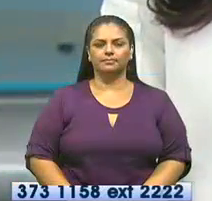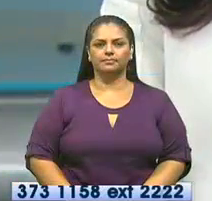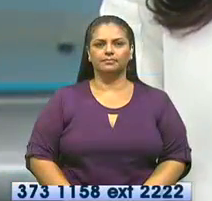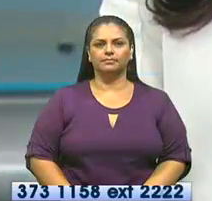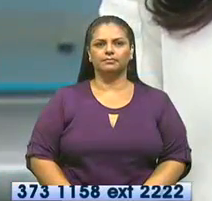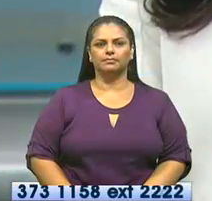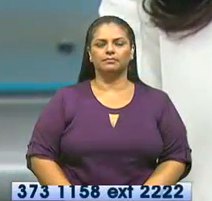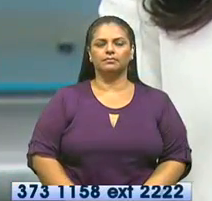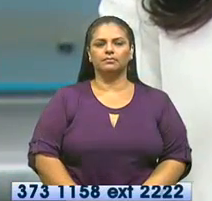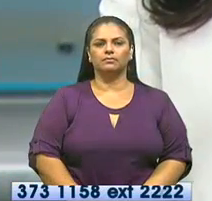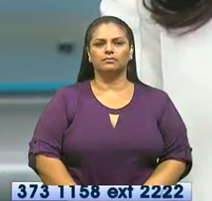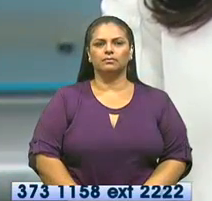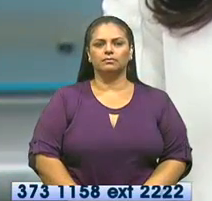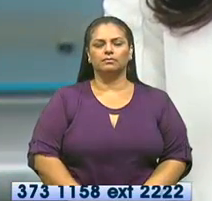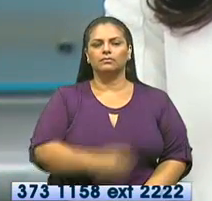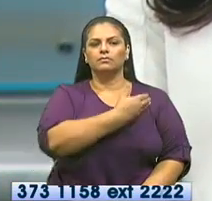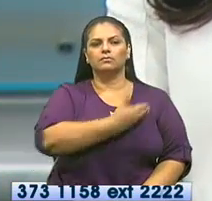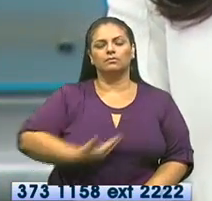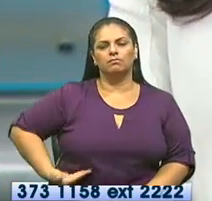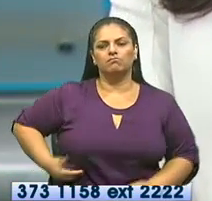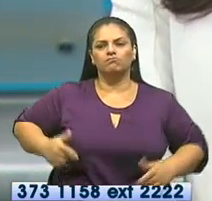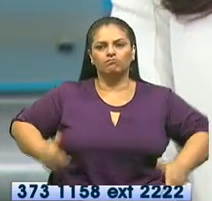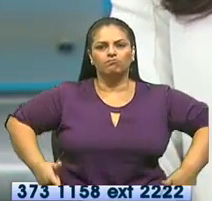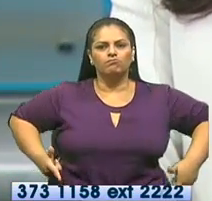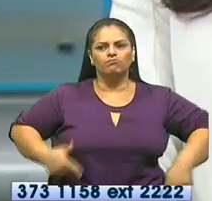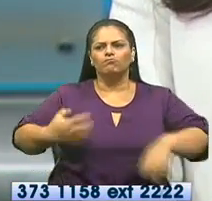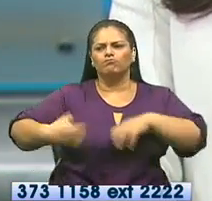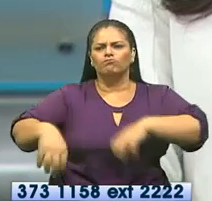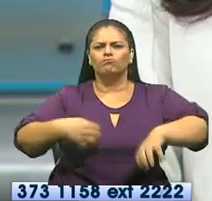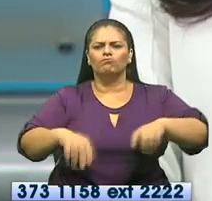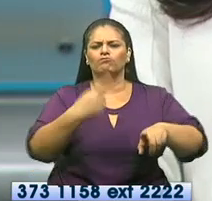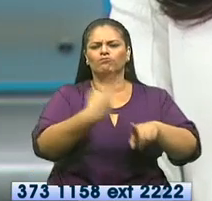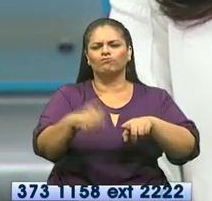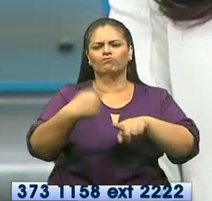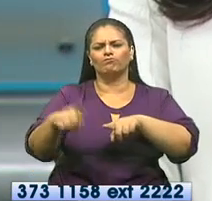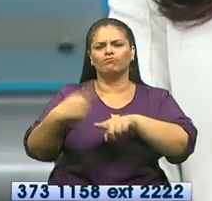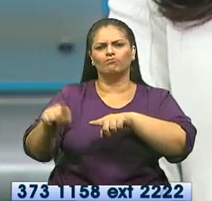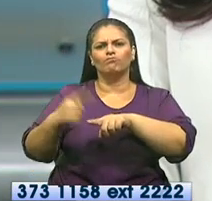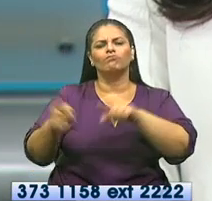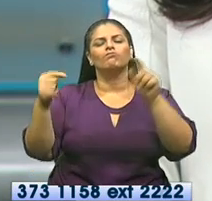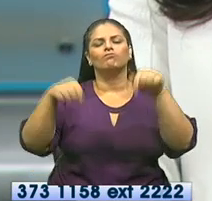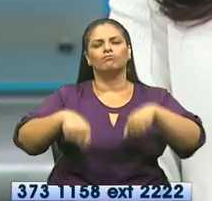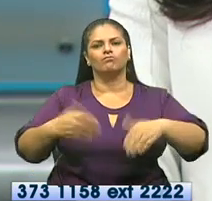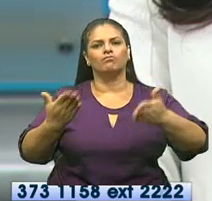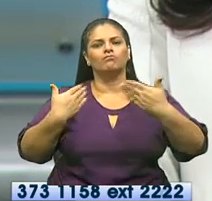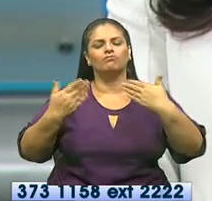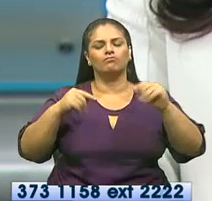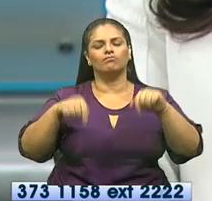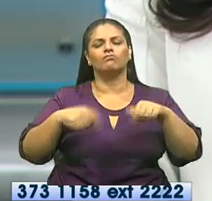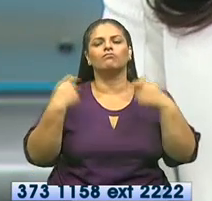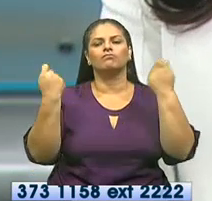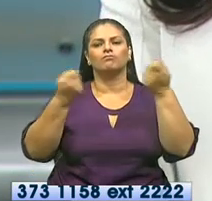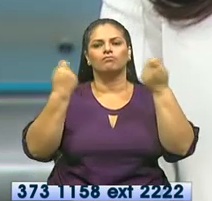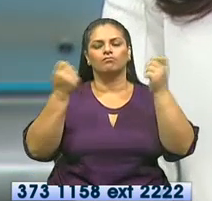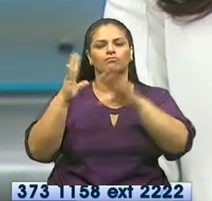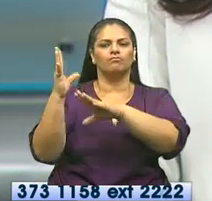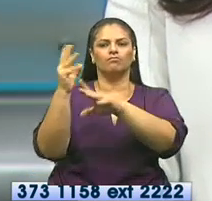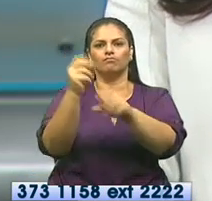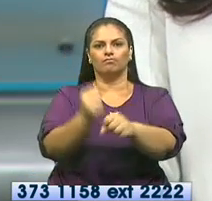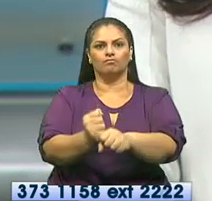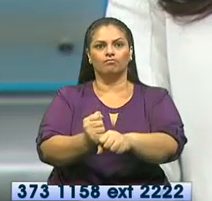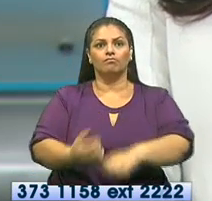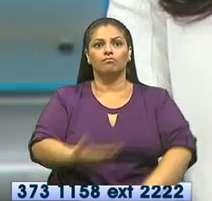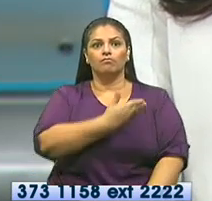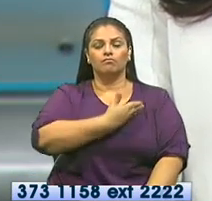El primer mandatario Lenín Moreno cumplió varios compromisos en la ciudad de Guayaquil por motivos de sus fiestas de fundación. El jefe de